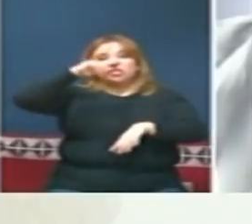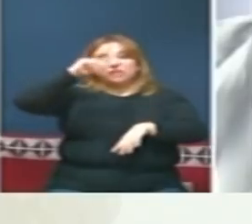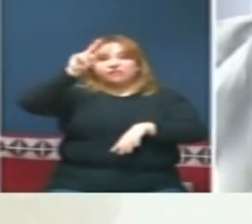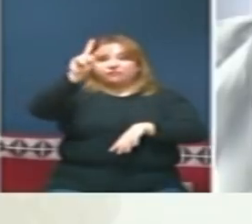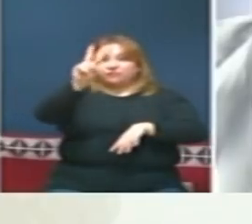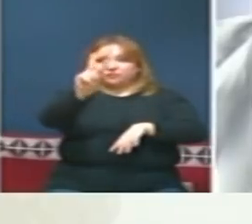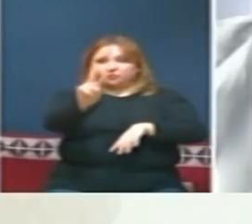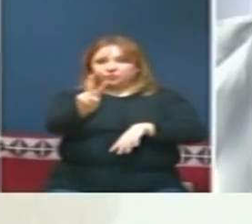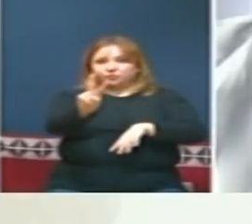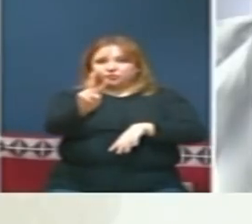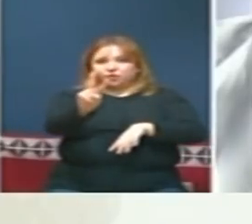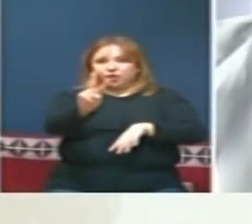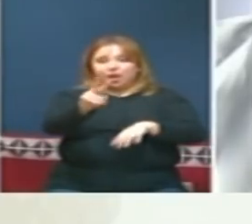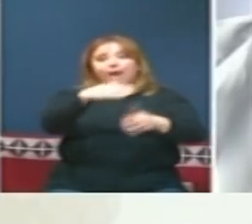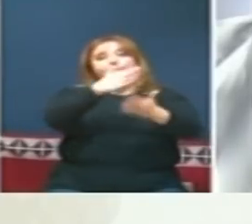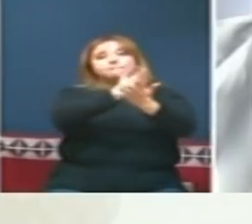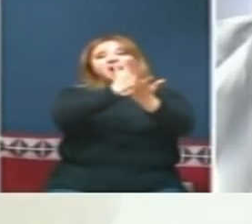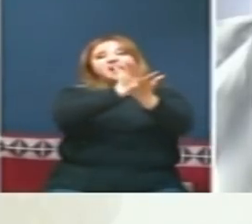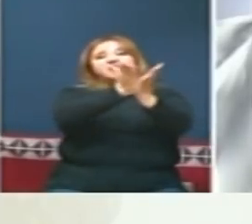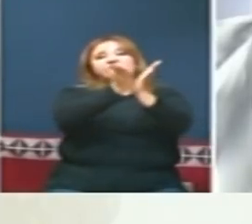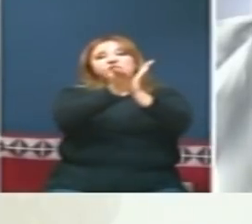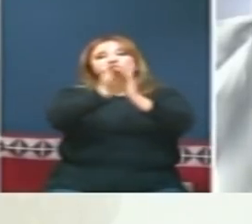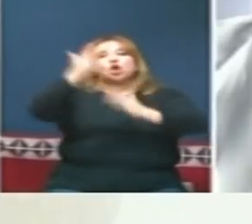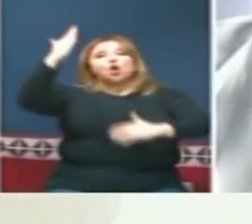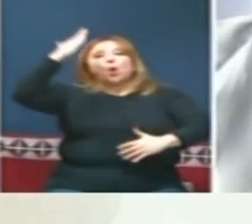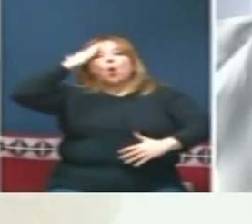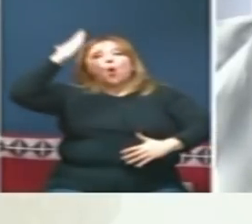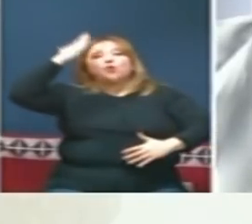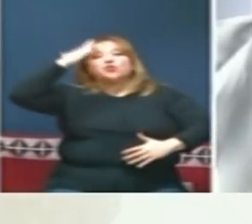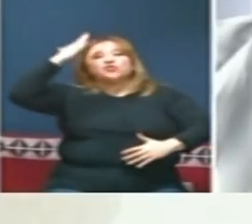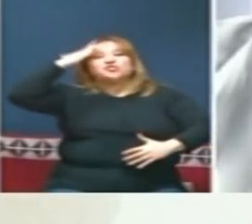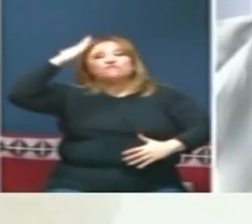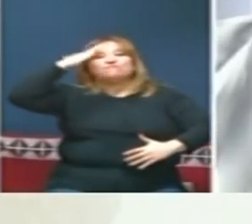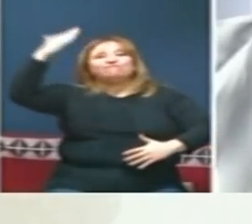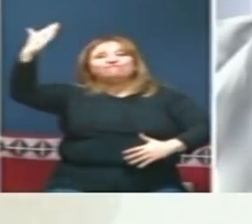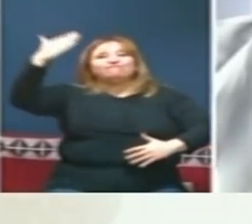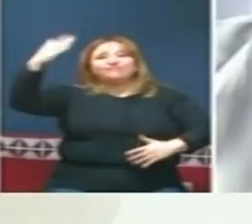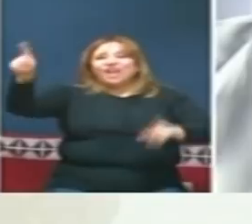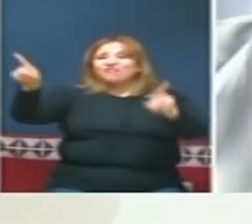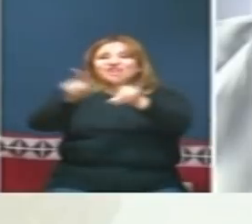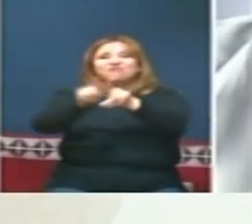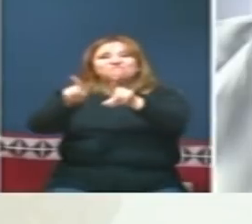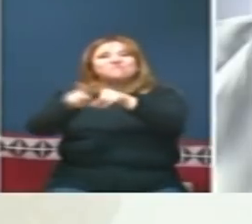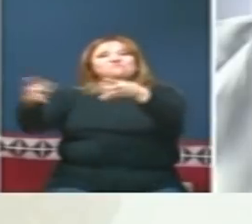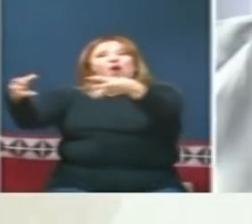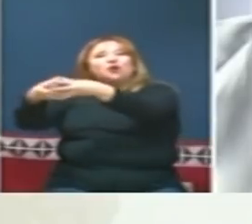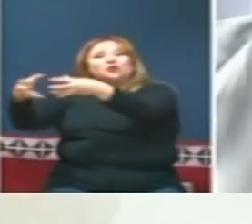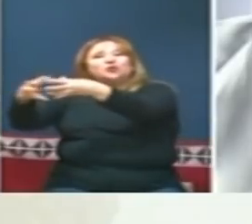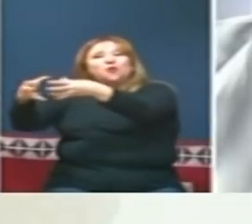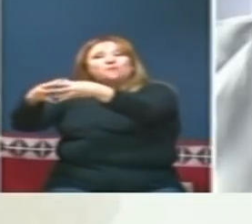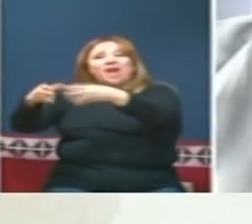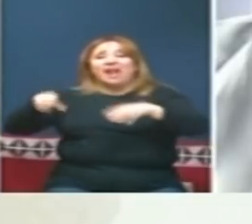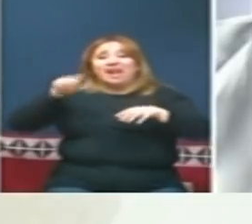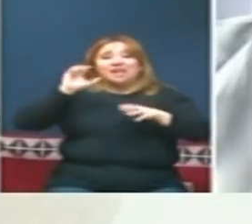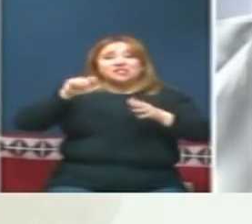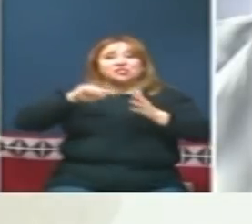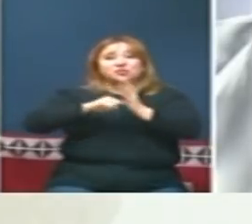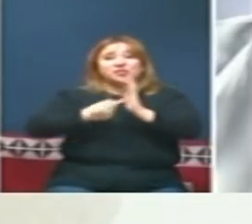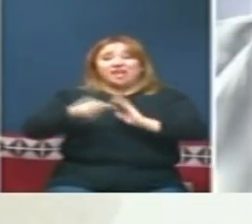1972 participó en cursos de formación organizados por el mismo movimiento en la ciudad de La Rioja.